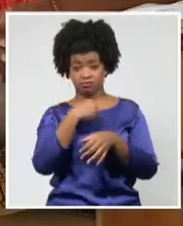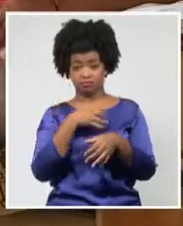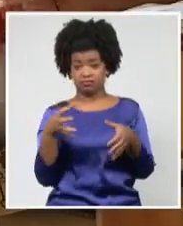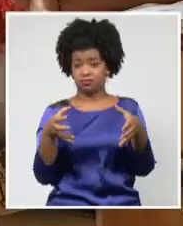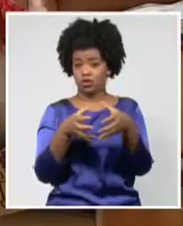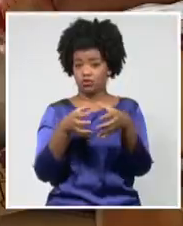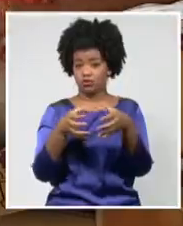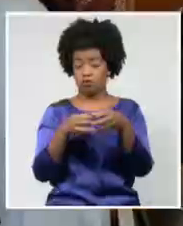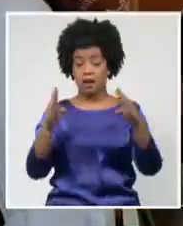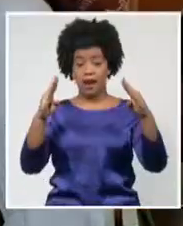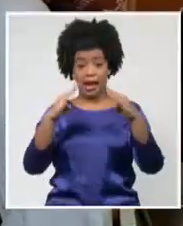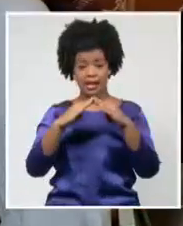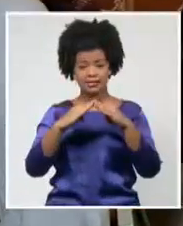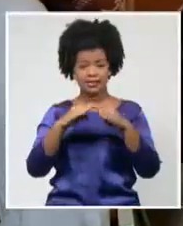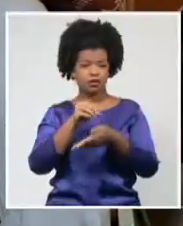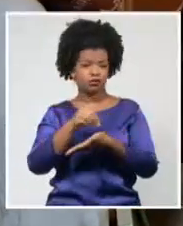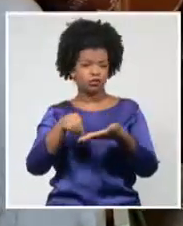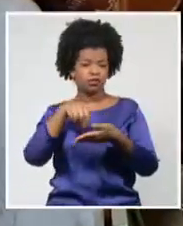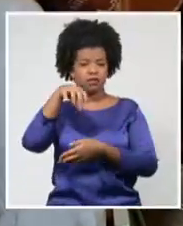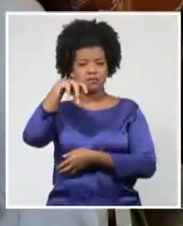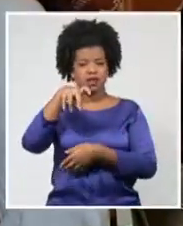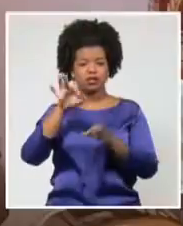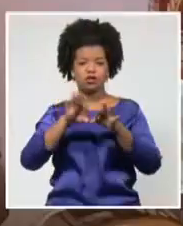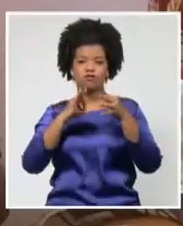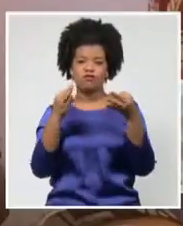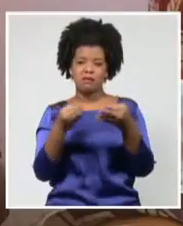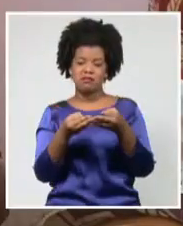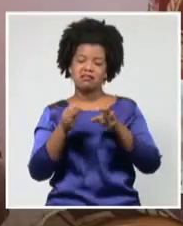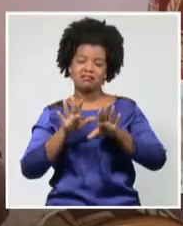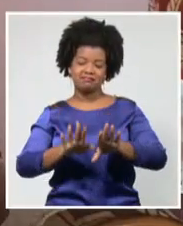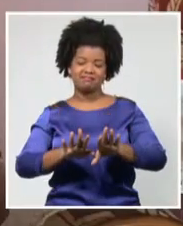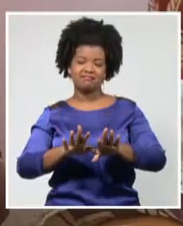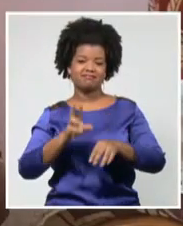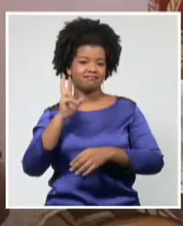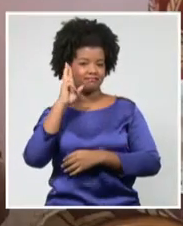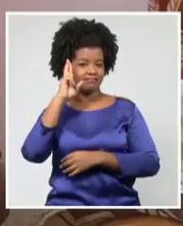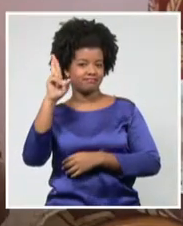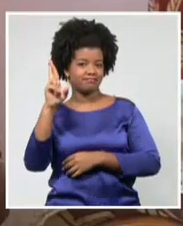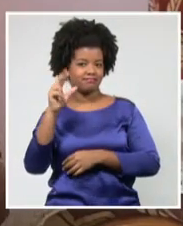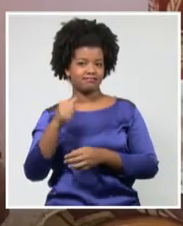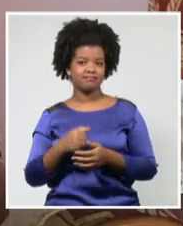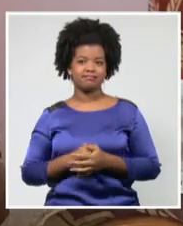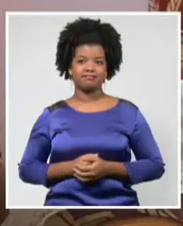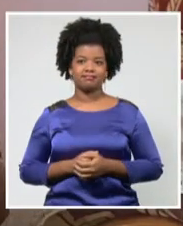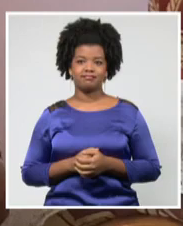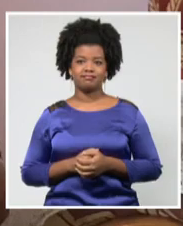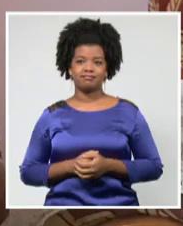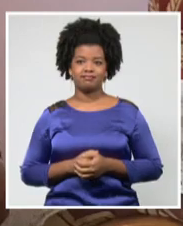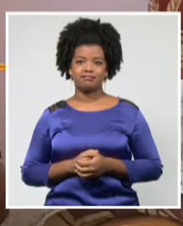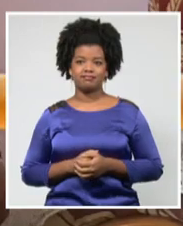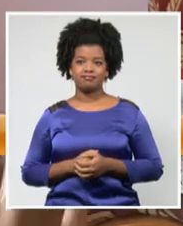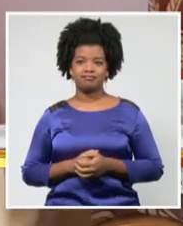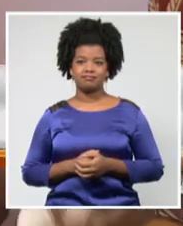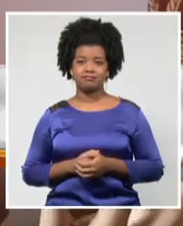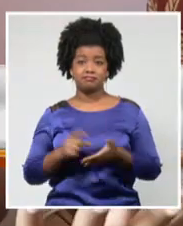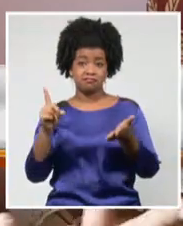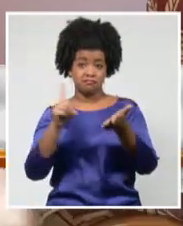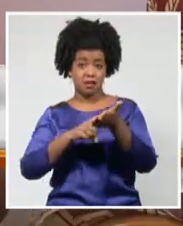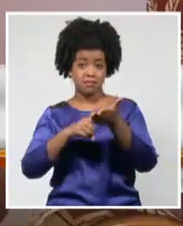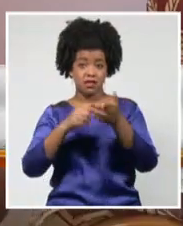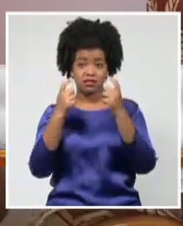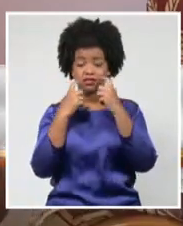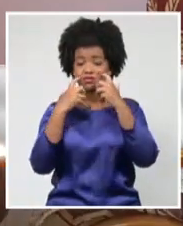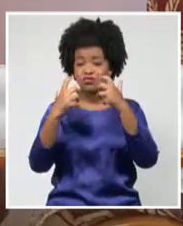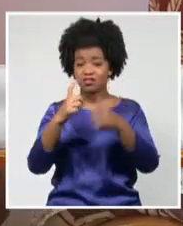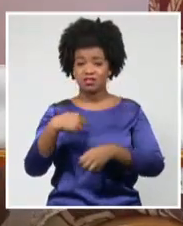casa, en la ciudad de Pinar del Río, una familia rememora. Papi es muy importante para nosotras porque, a pesar de que él trabaja